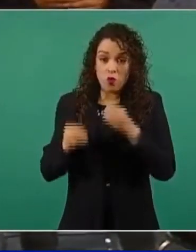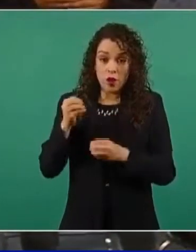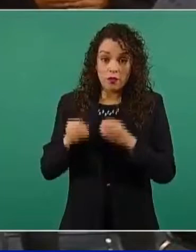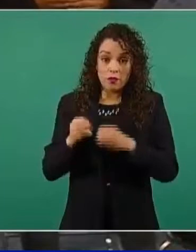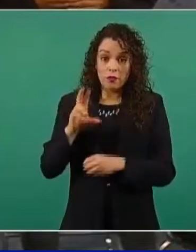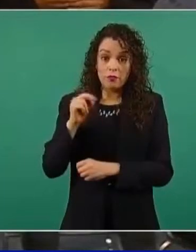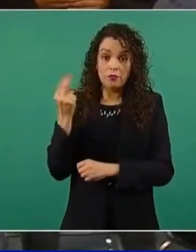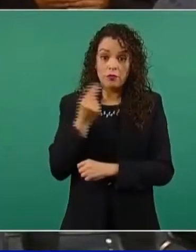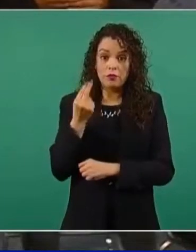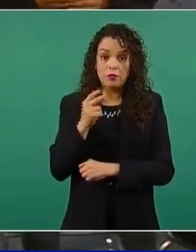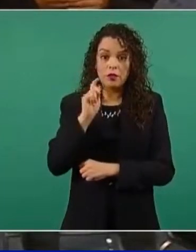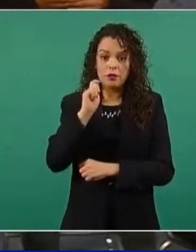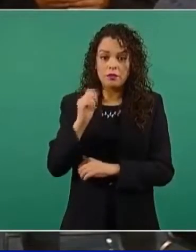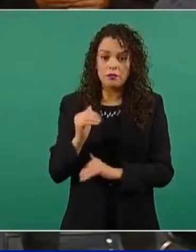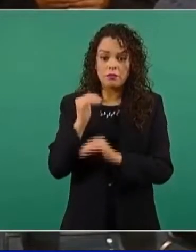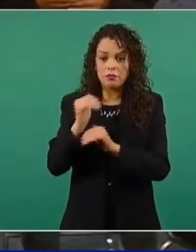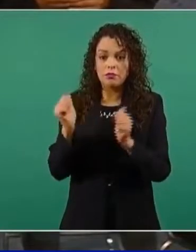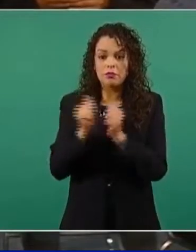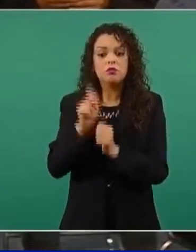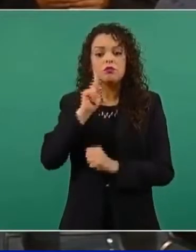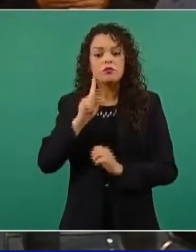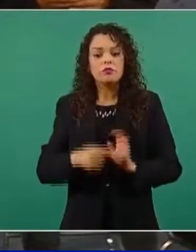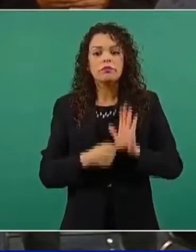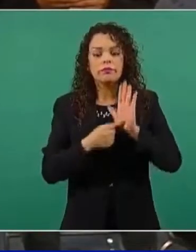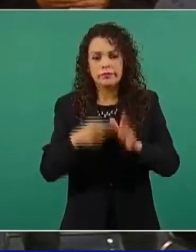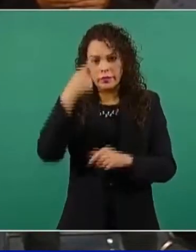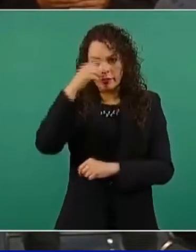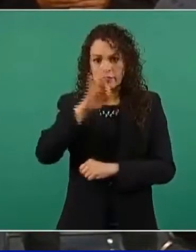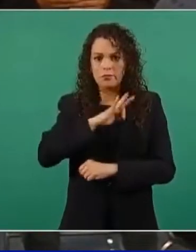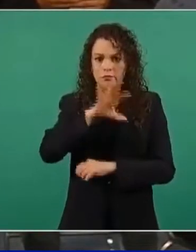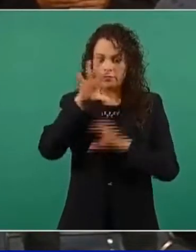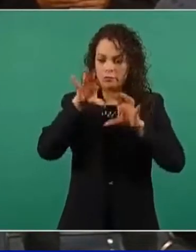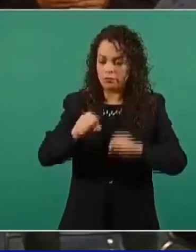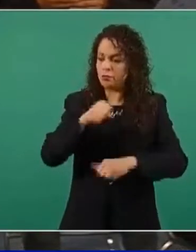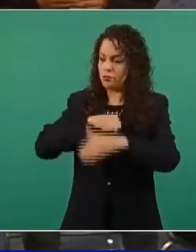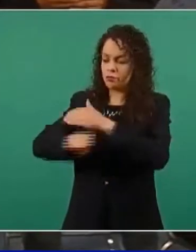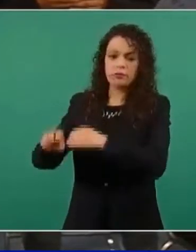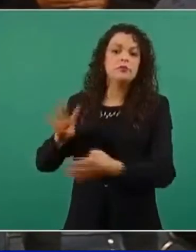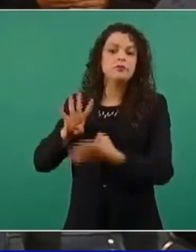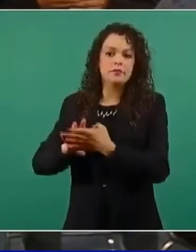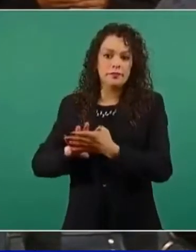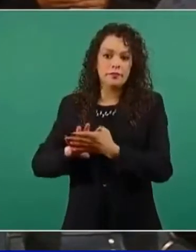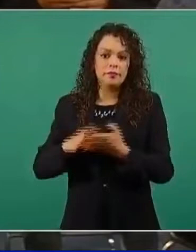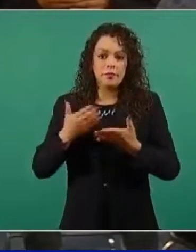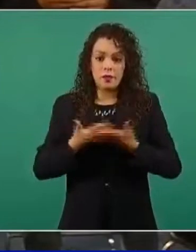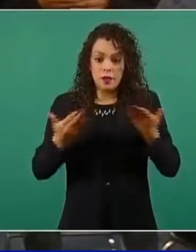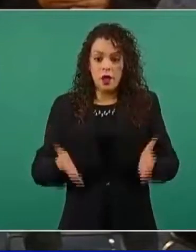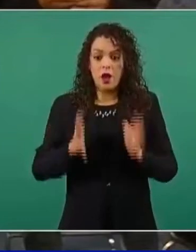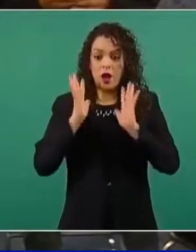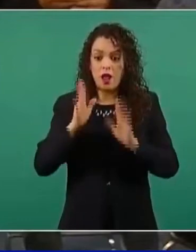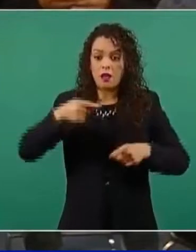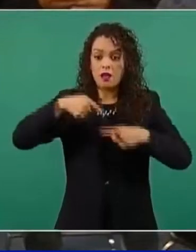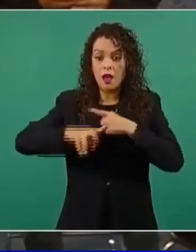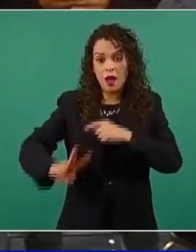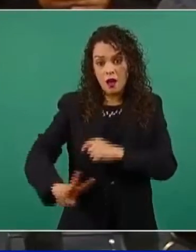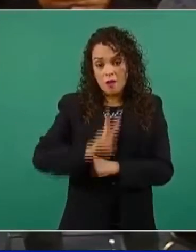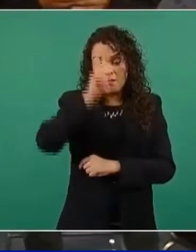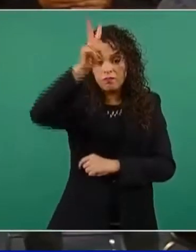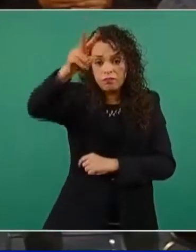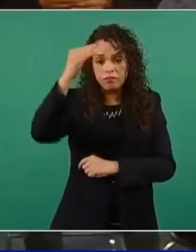más que un estándar mínimo probatorio. La venganza se ha materializado de esa manera en Quintana